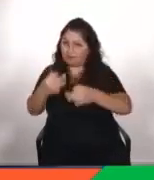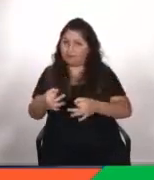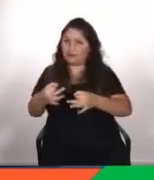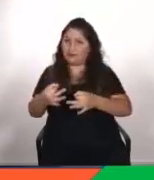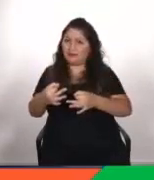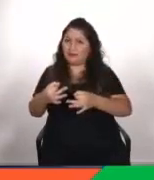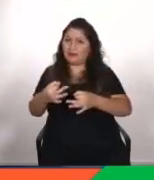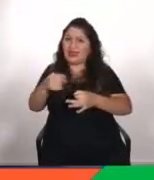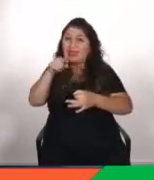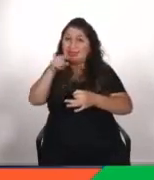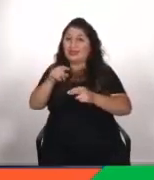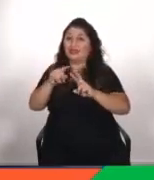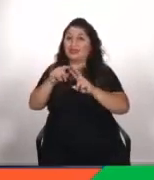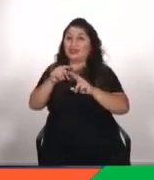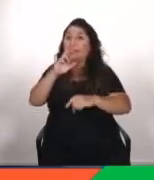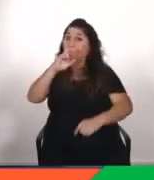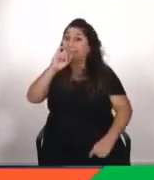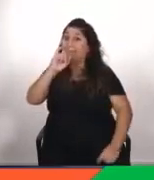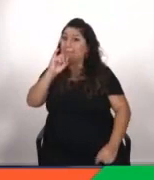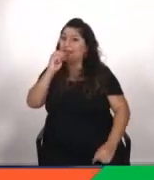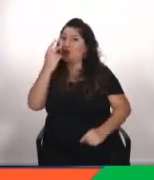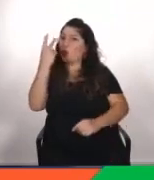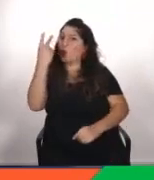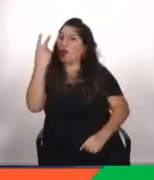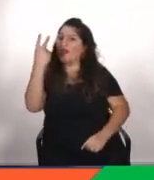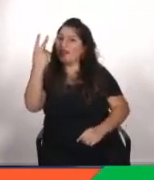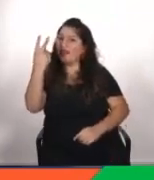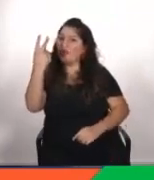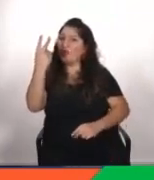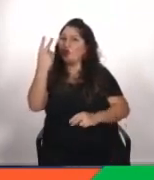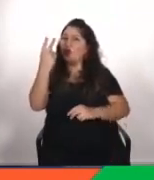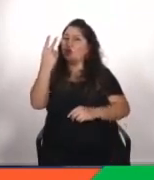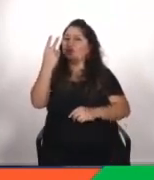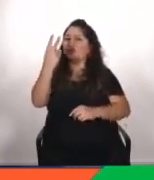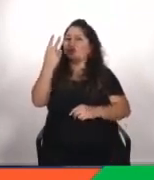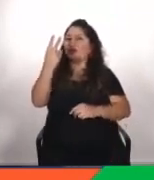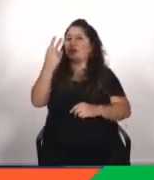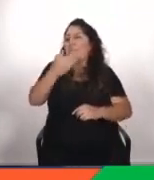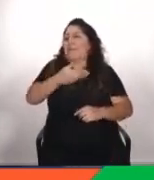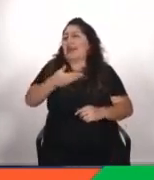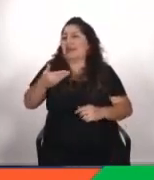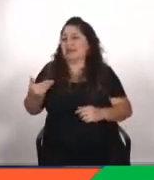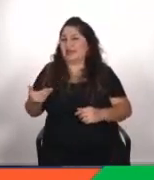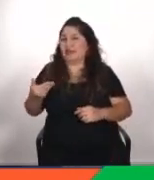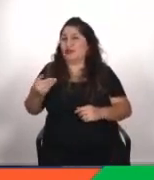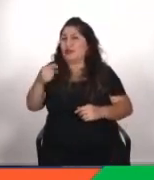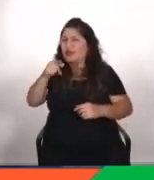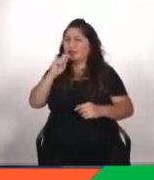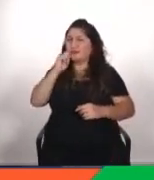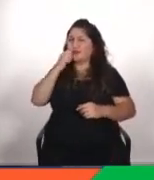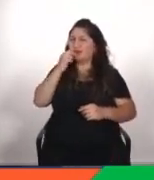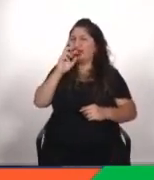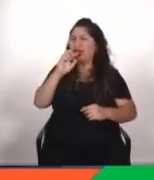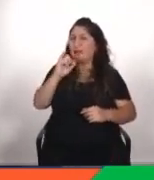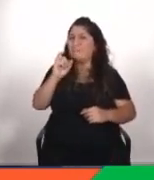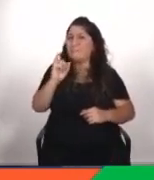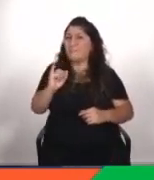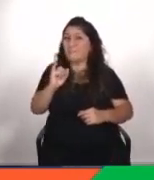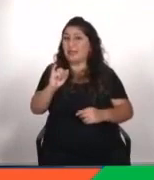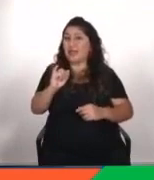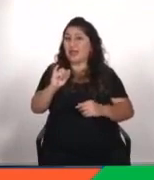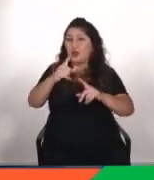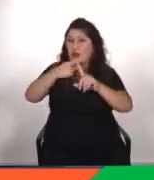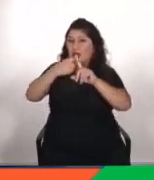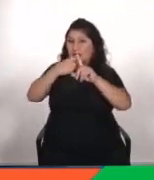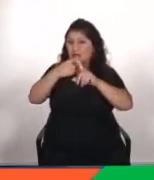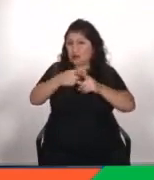pi cuadrado partido por 6. Y el hecho de que aparezca el número pi, la relación entre la circunferencia y el diámetro, en una suma infinita de